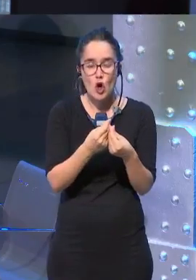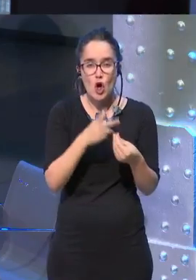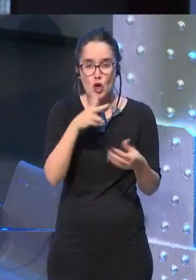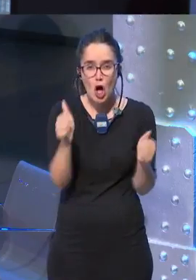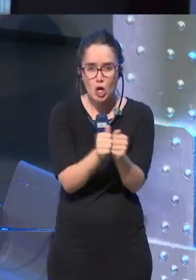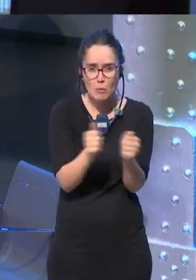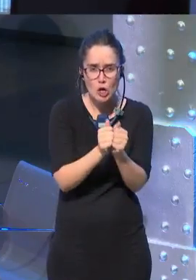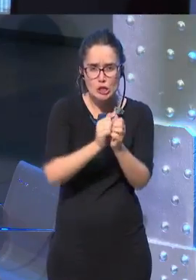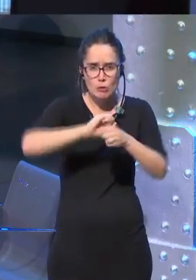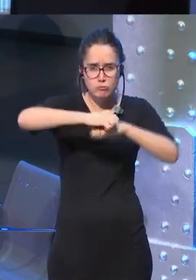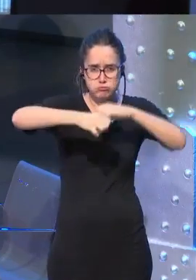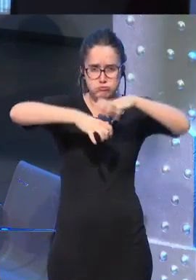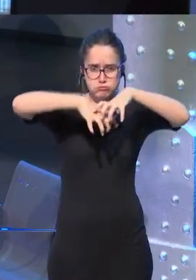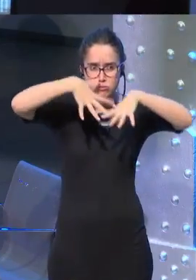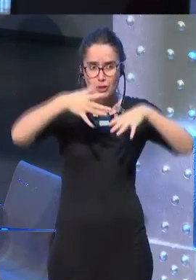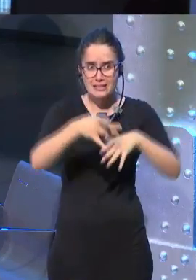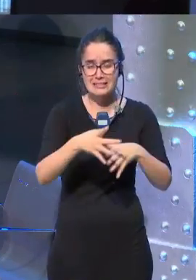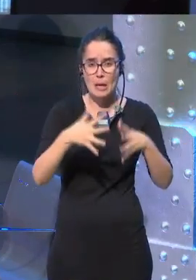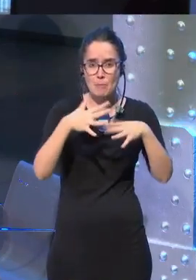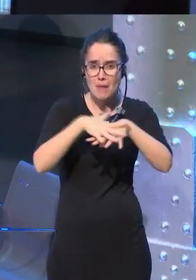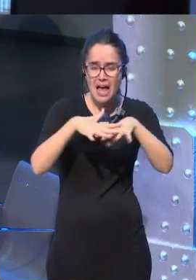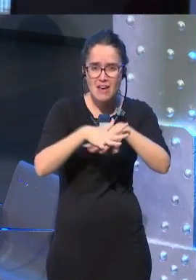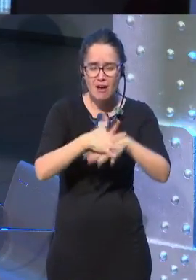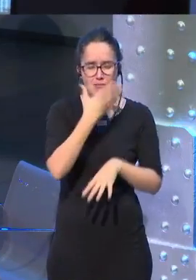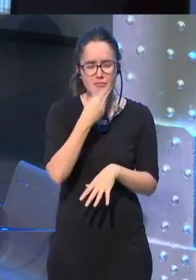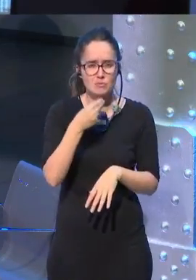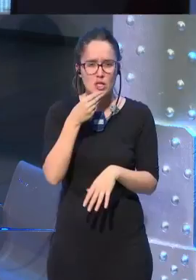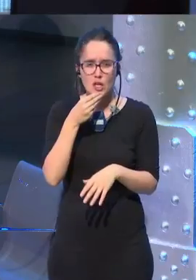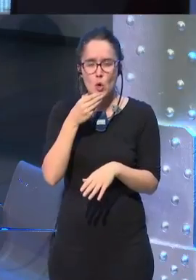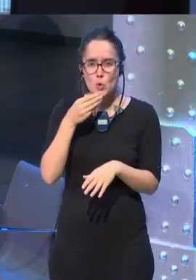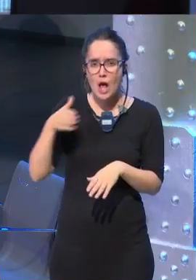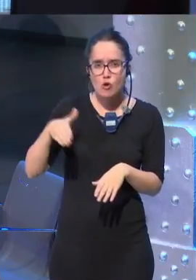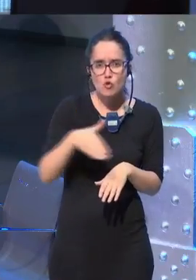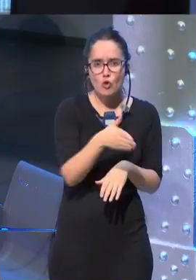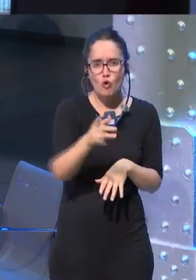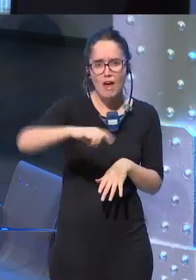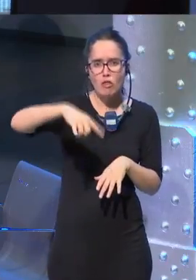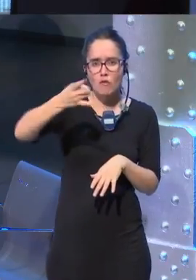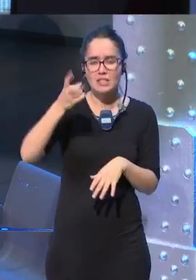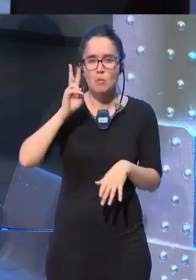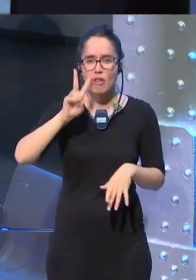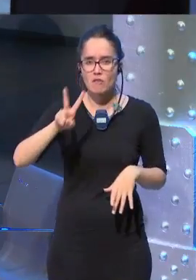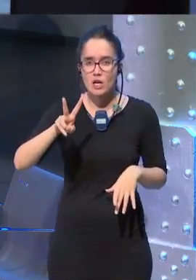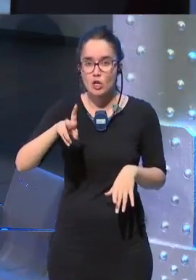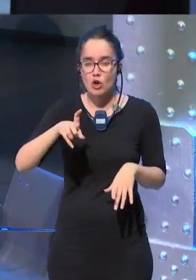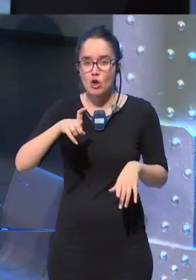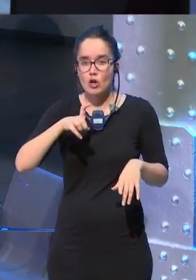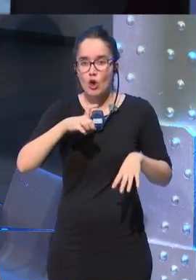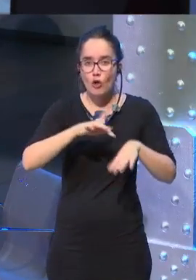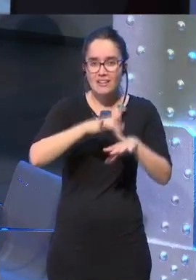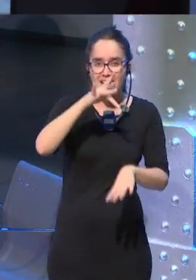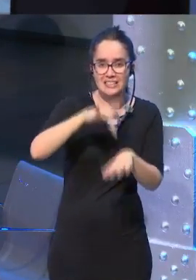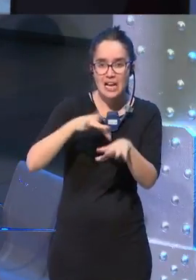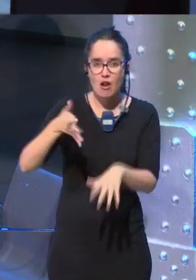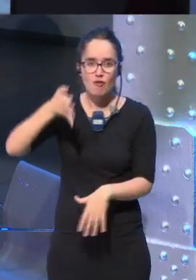porque es tan hermosa así, esta malla con una curva doble, y se puede ver cómo lo digital